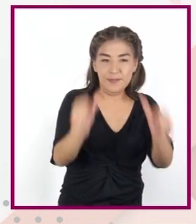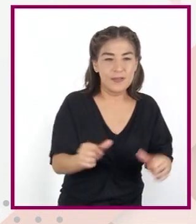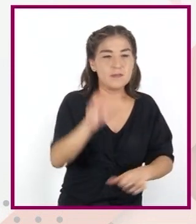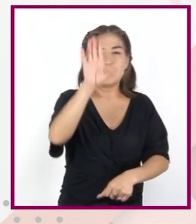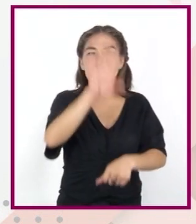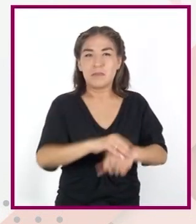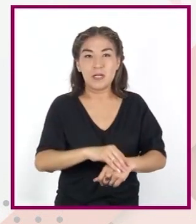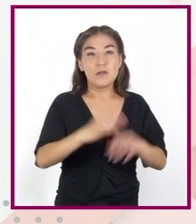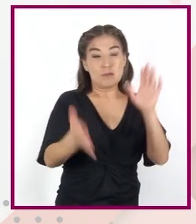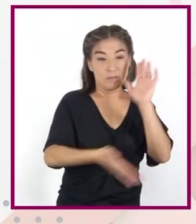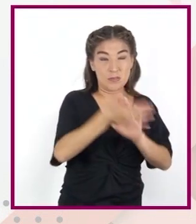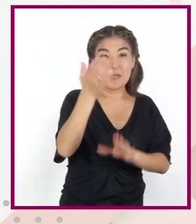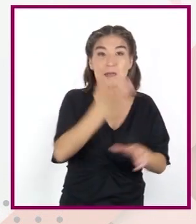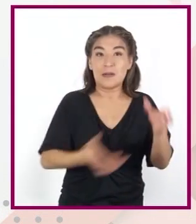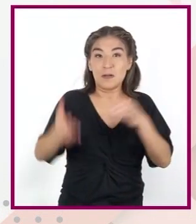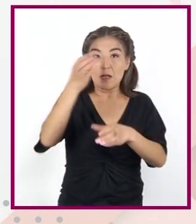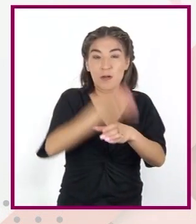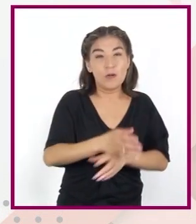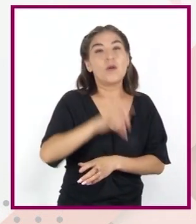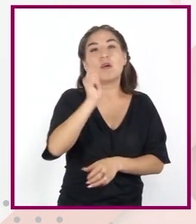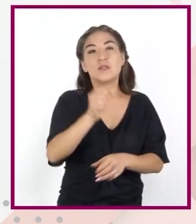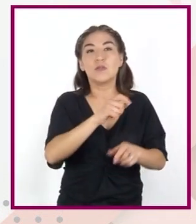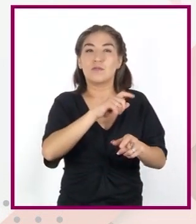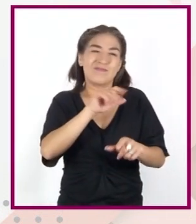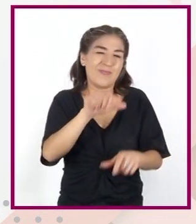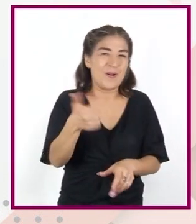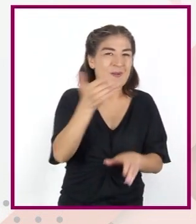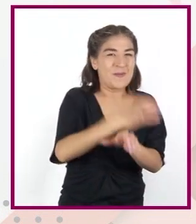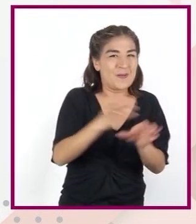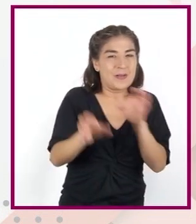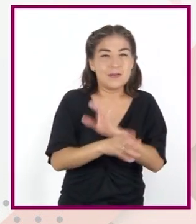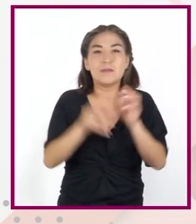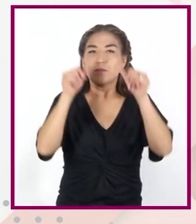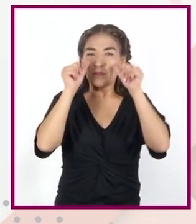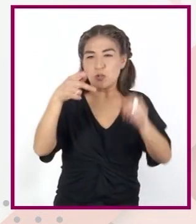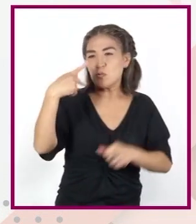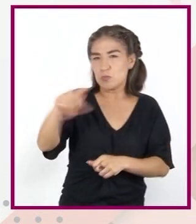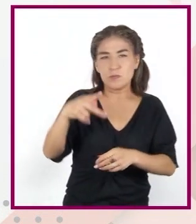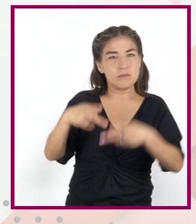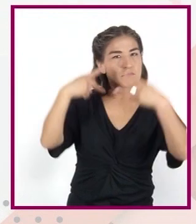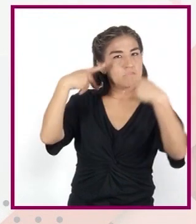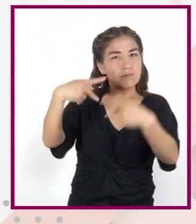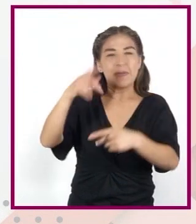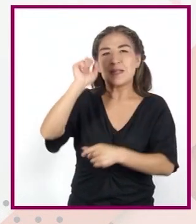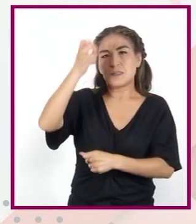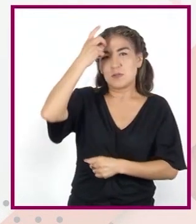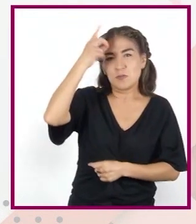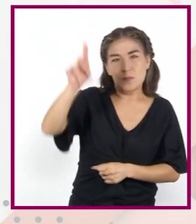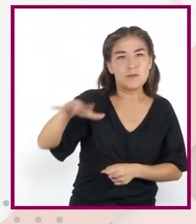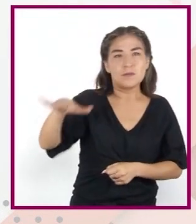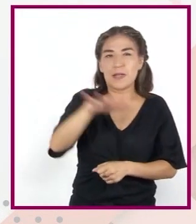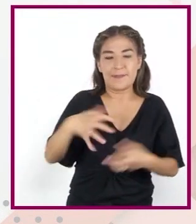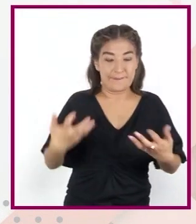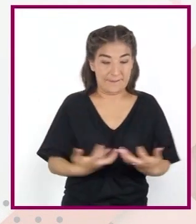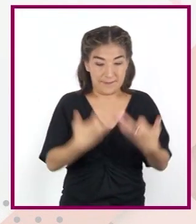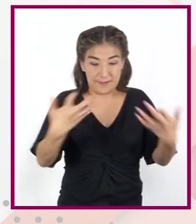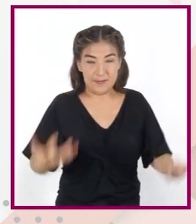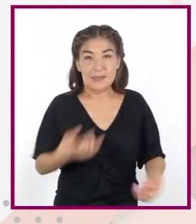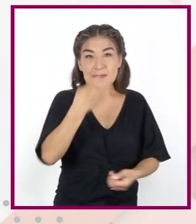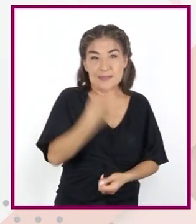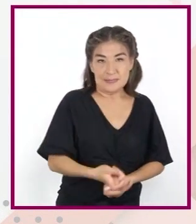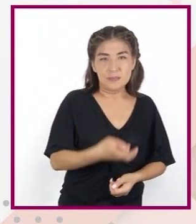permisos, construcciones y todo lo demás que de hecho y por derecho le corresponda al inmueble y el terreno sobre el